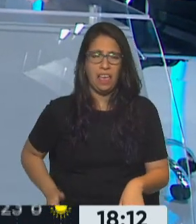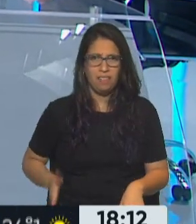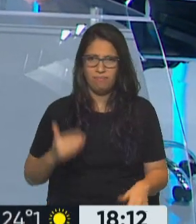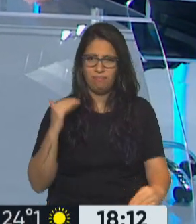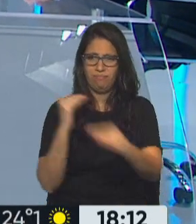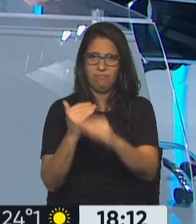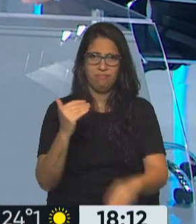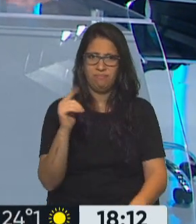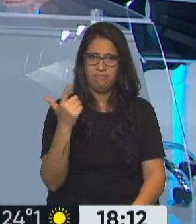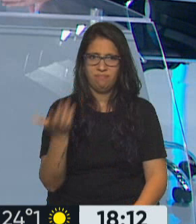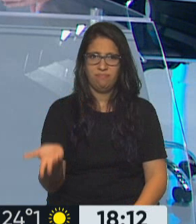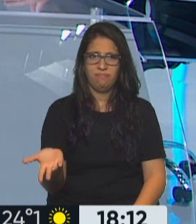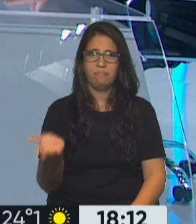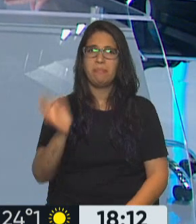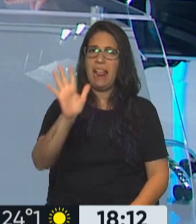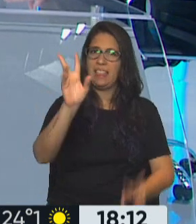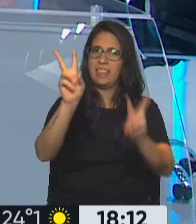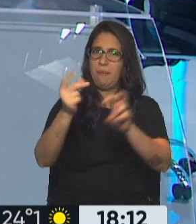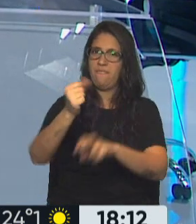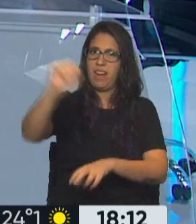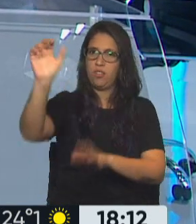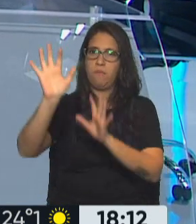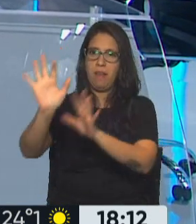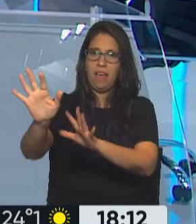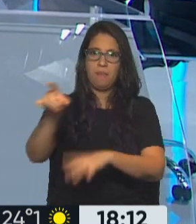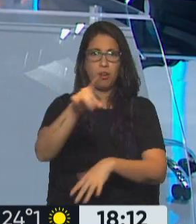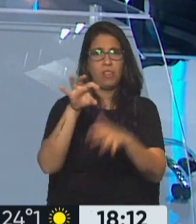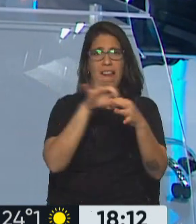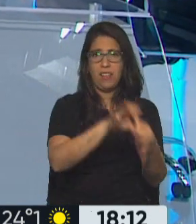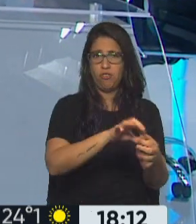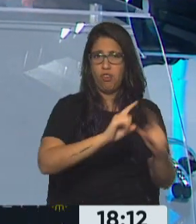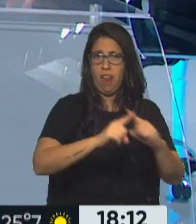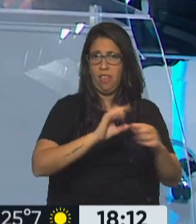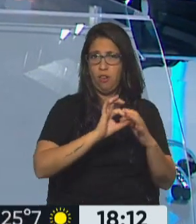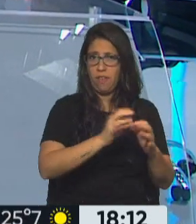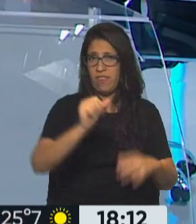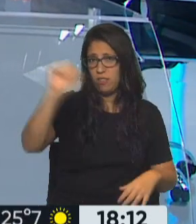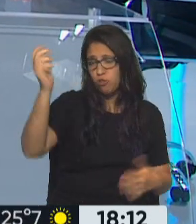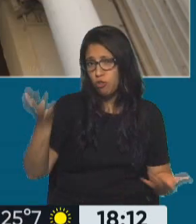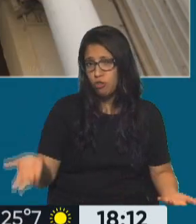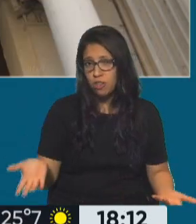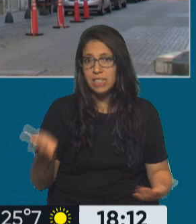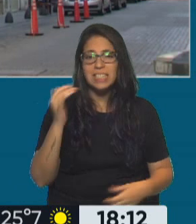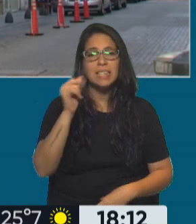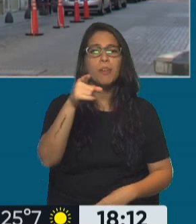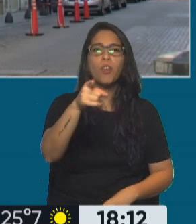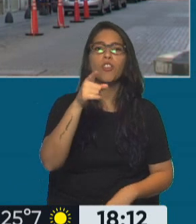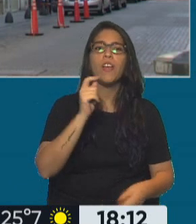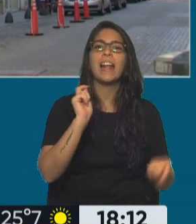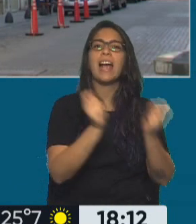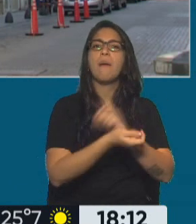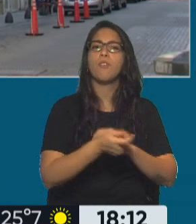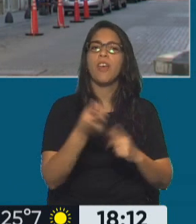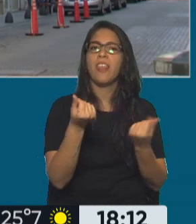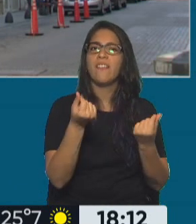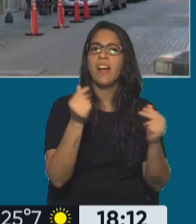Pero no me adelantes la otra parte, que es la de la inflación. Yo te digo. Esto no está vinculado con lo otro. Está vinculado, pero esto del cambio de ritmo de mini devaluaciones